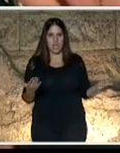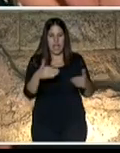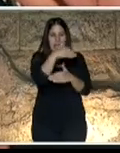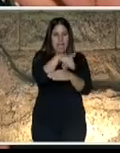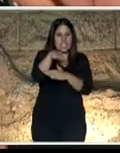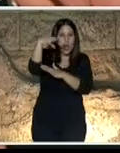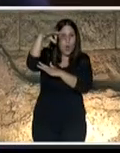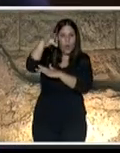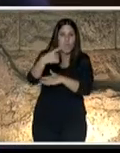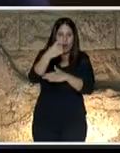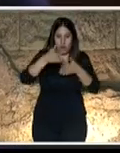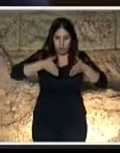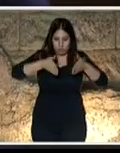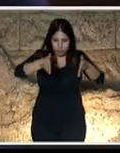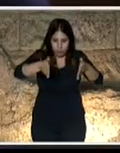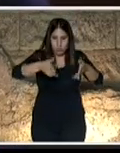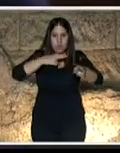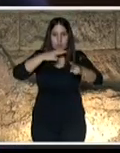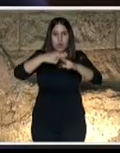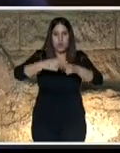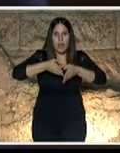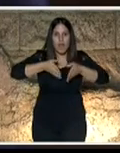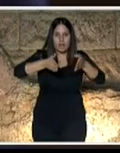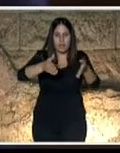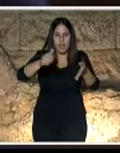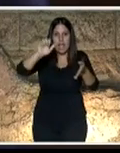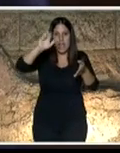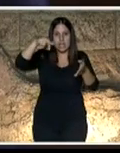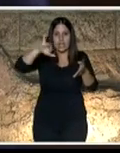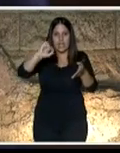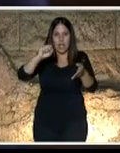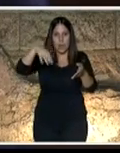avenida del pueblo de Siruela se llama Avenida de Enrique Moreno.